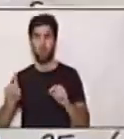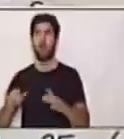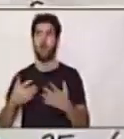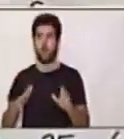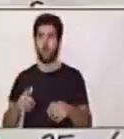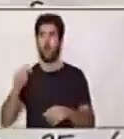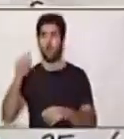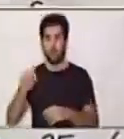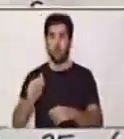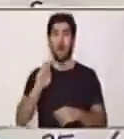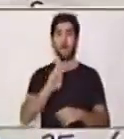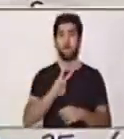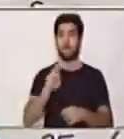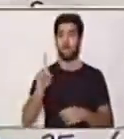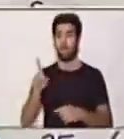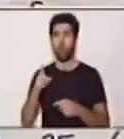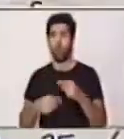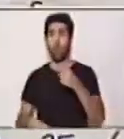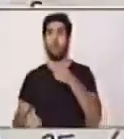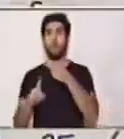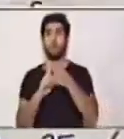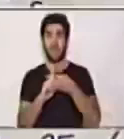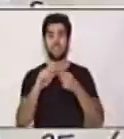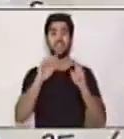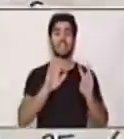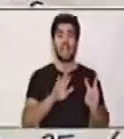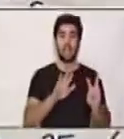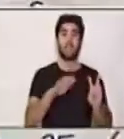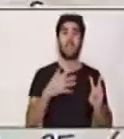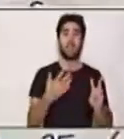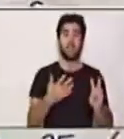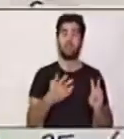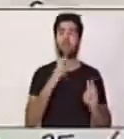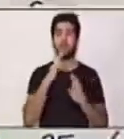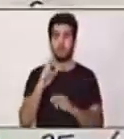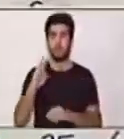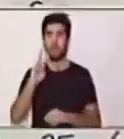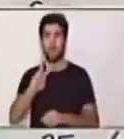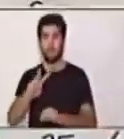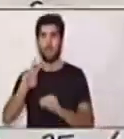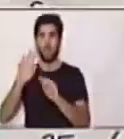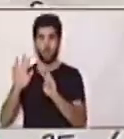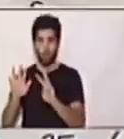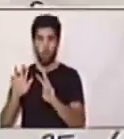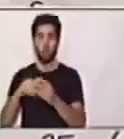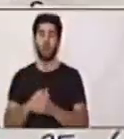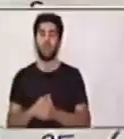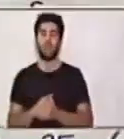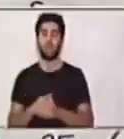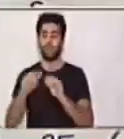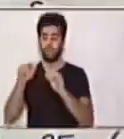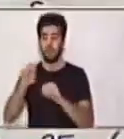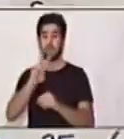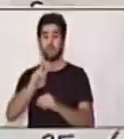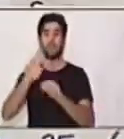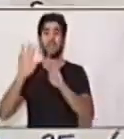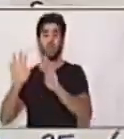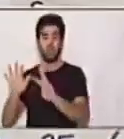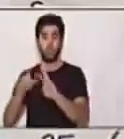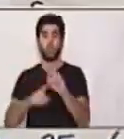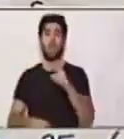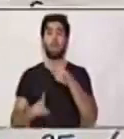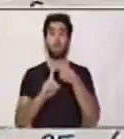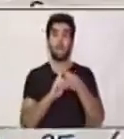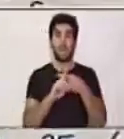Vamos sumando cruzado. 21 más 7, 28. Y 28 más 7,